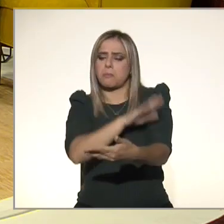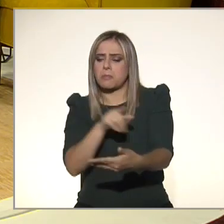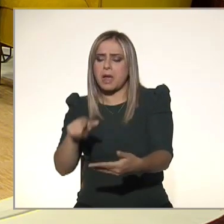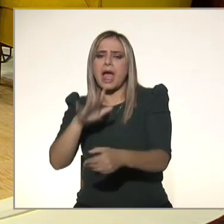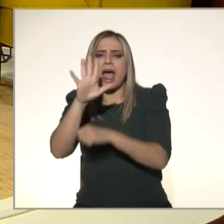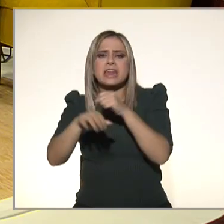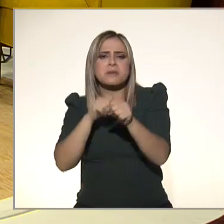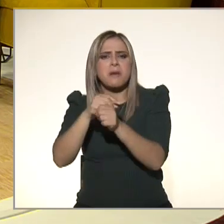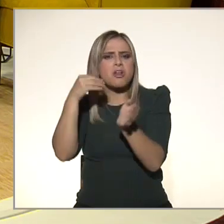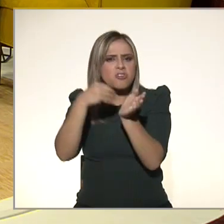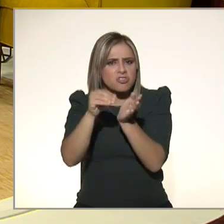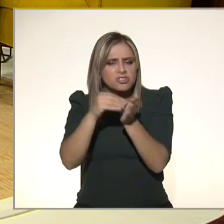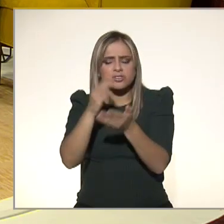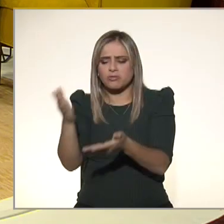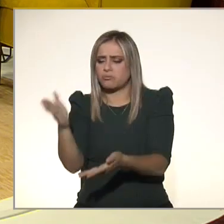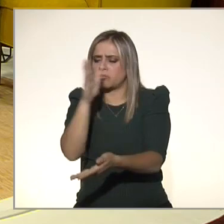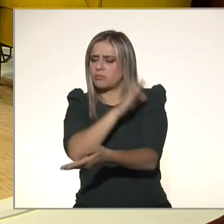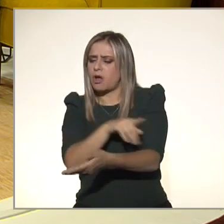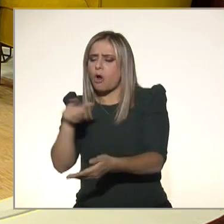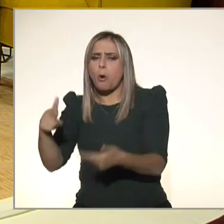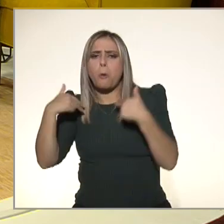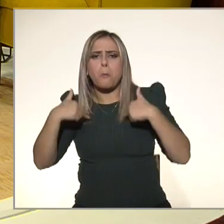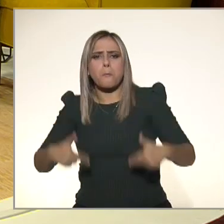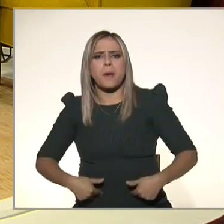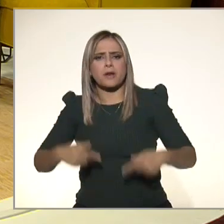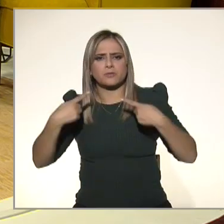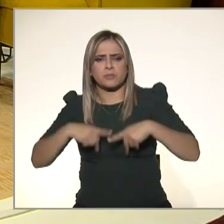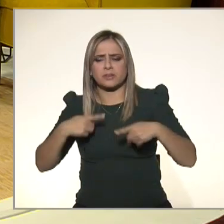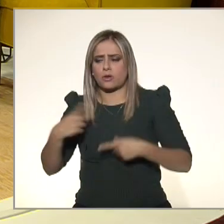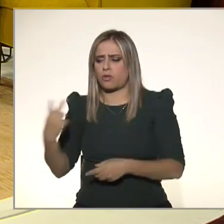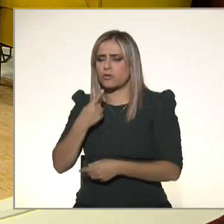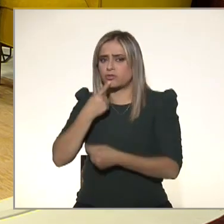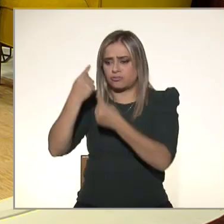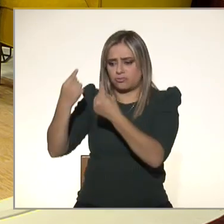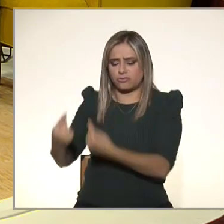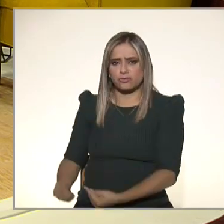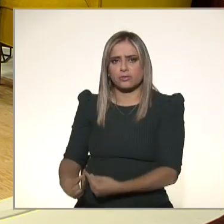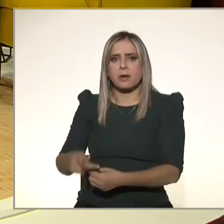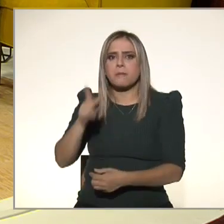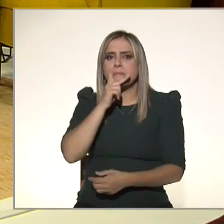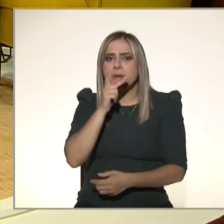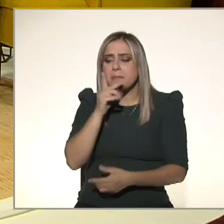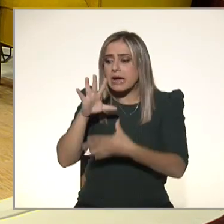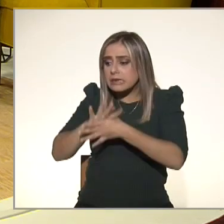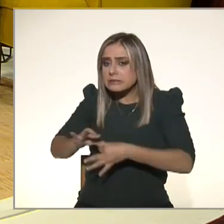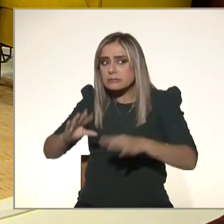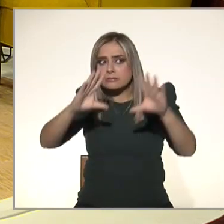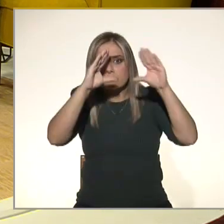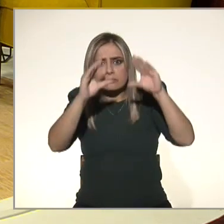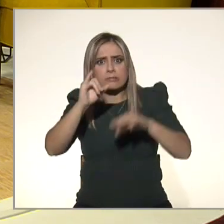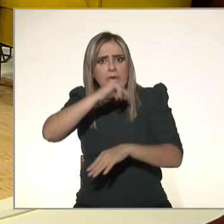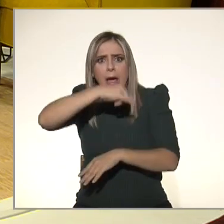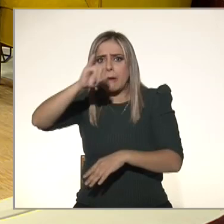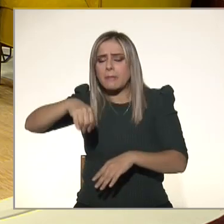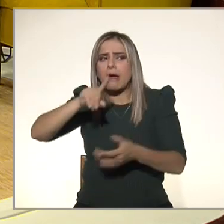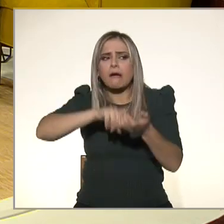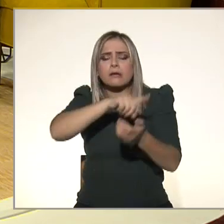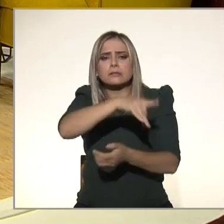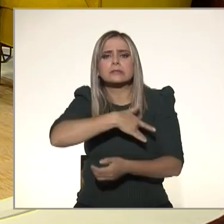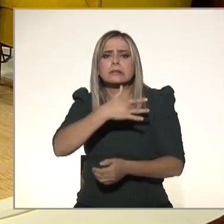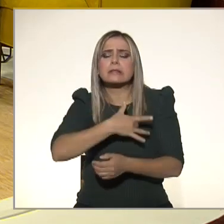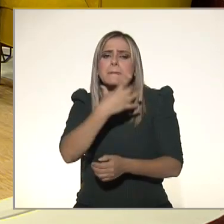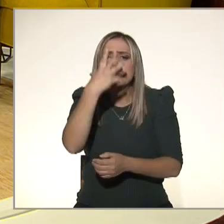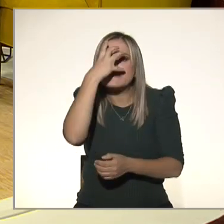era un cochinito, y luego a los humanos. Nosotros creo que estábamos muy chicos y yo creo que a mi papá le daba como cosa tocar el tema, que esa es otra cosa, tenemos que